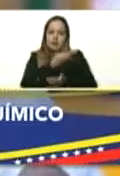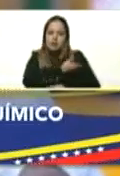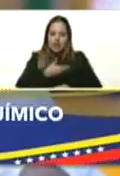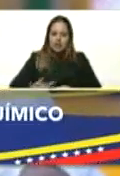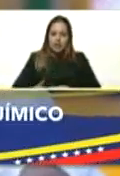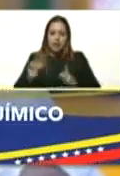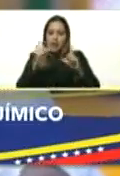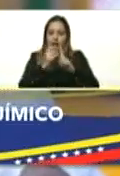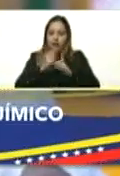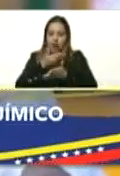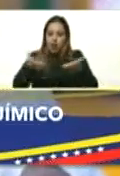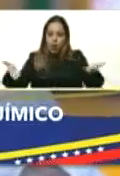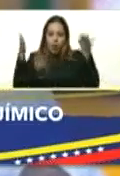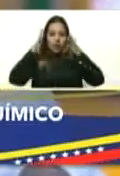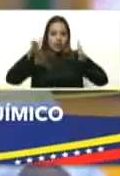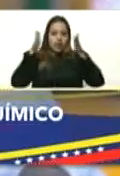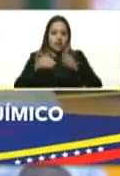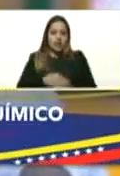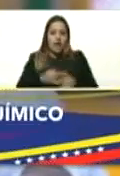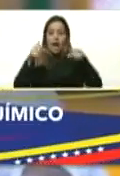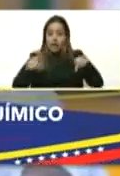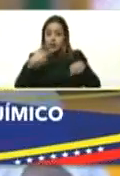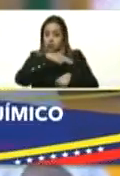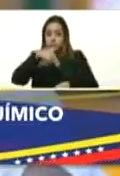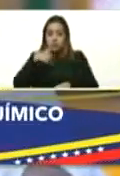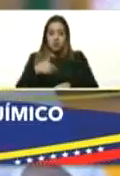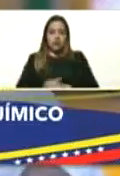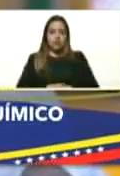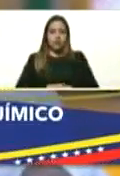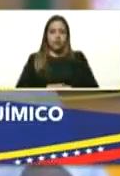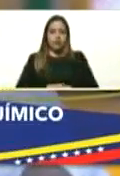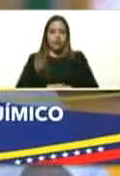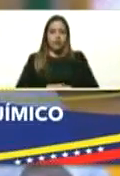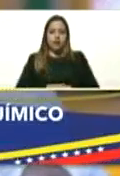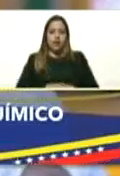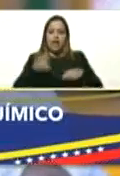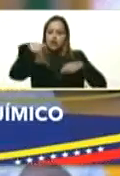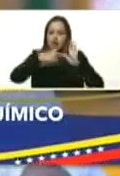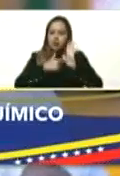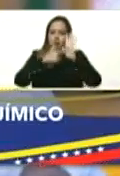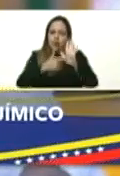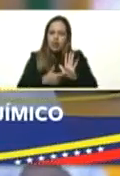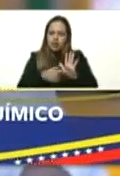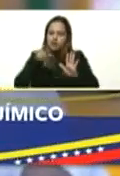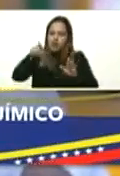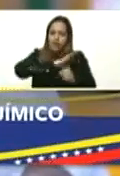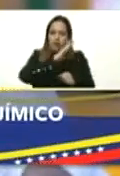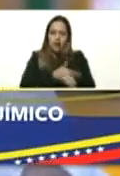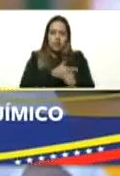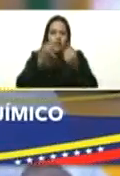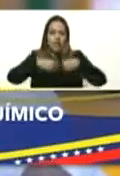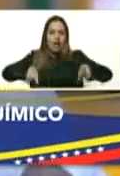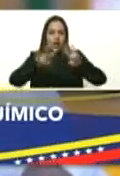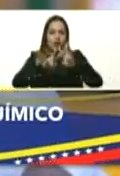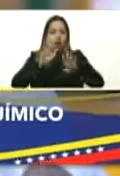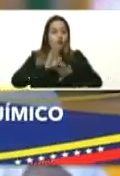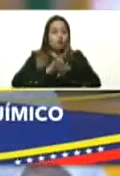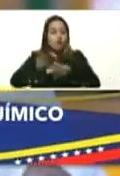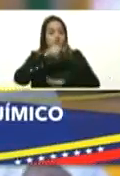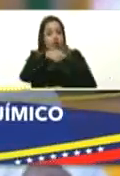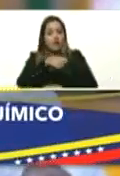sus palabras orientadoras, y aquí estamos y somos el resultado de su fuerza moral, porque usted ha